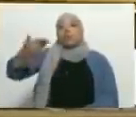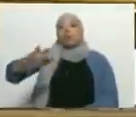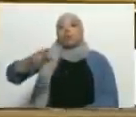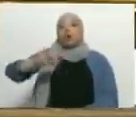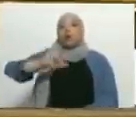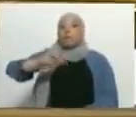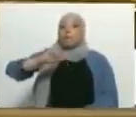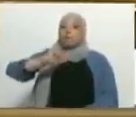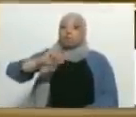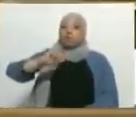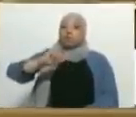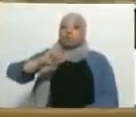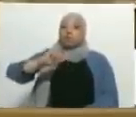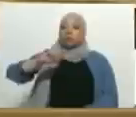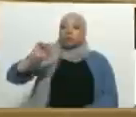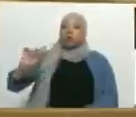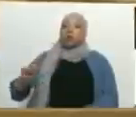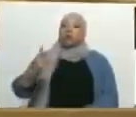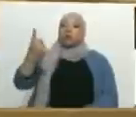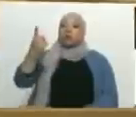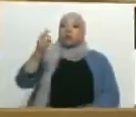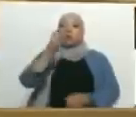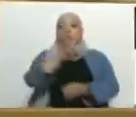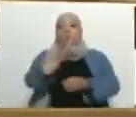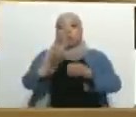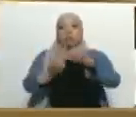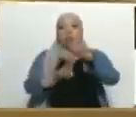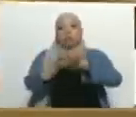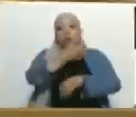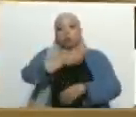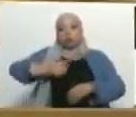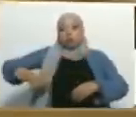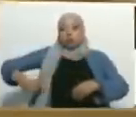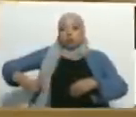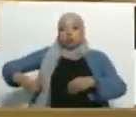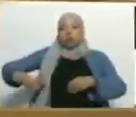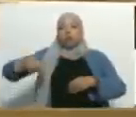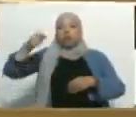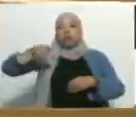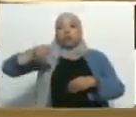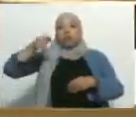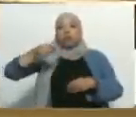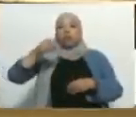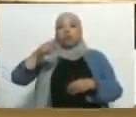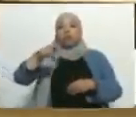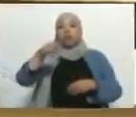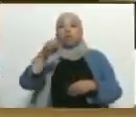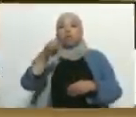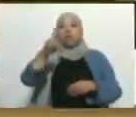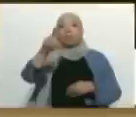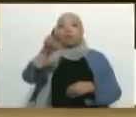punto, al ciudadano primer vicepresidente de la Asamblea Nacional, diputado Pedro Infante.